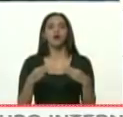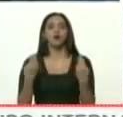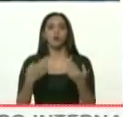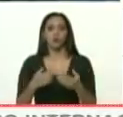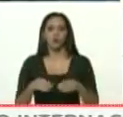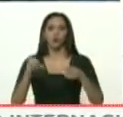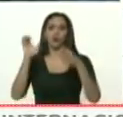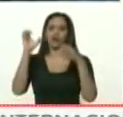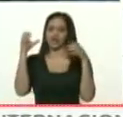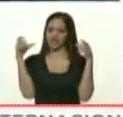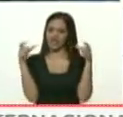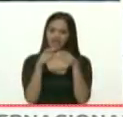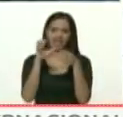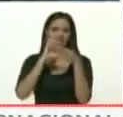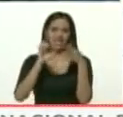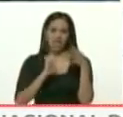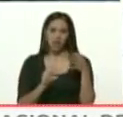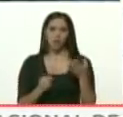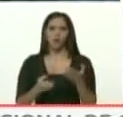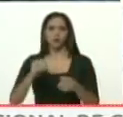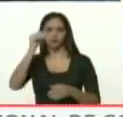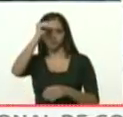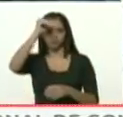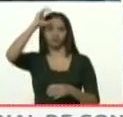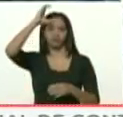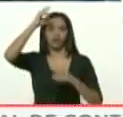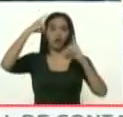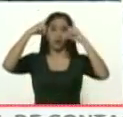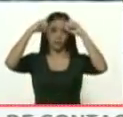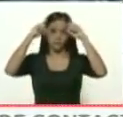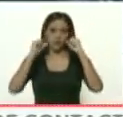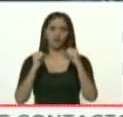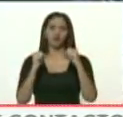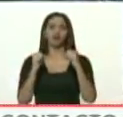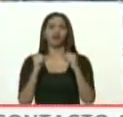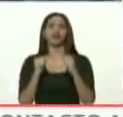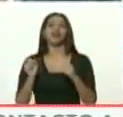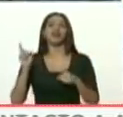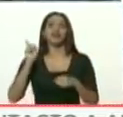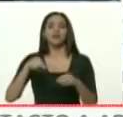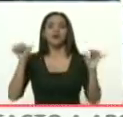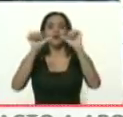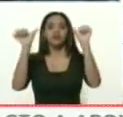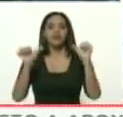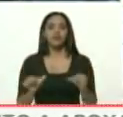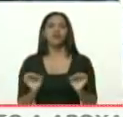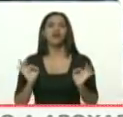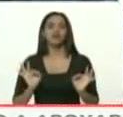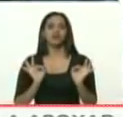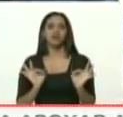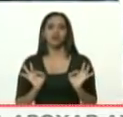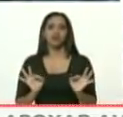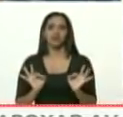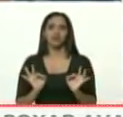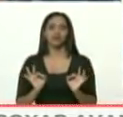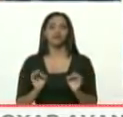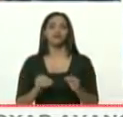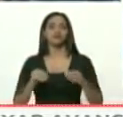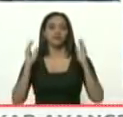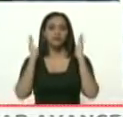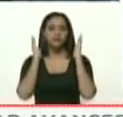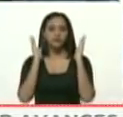equipamiento, con capacitación, con profesionalismo y con un sistema especial de atender